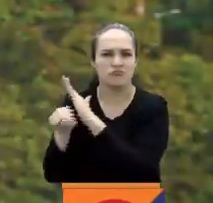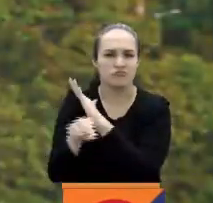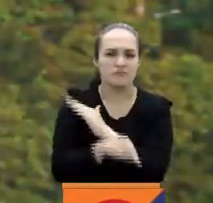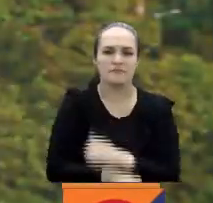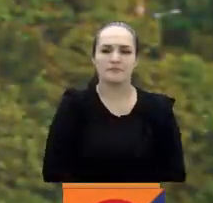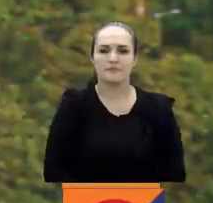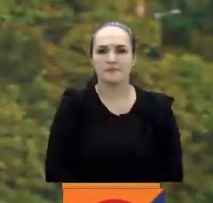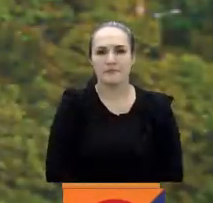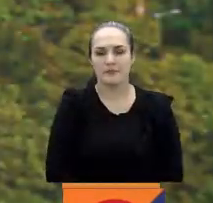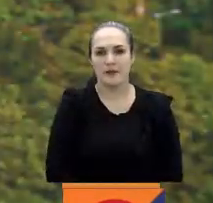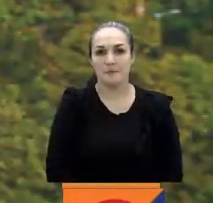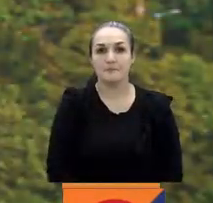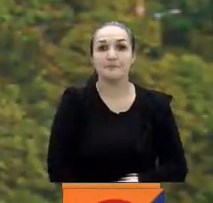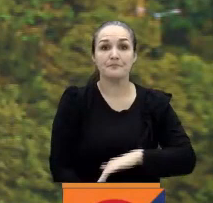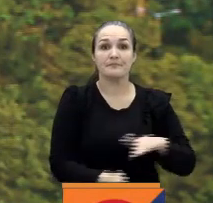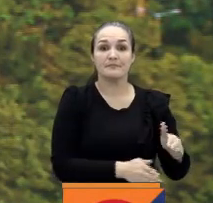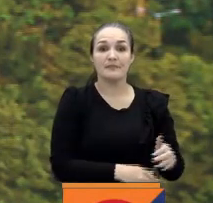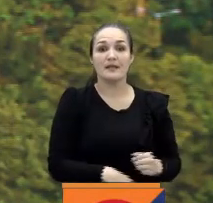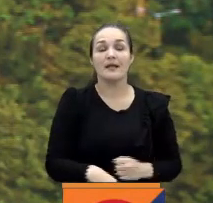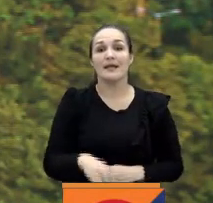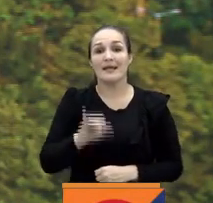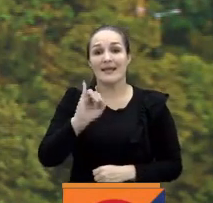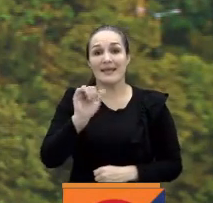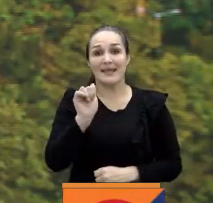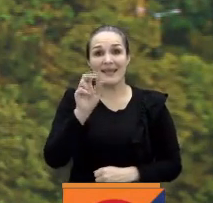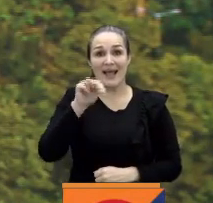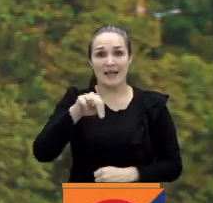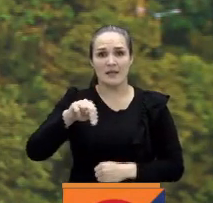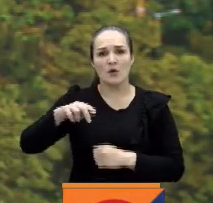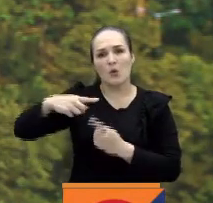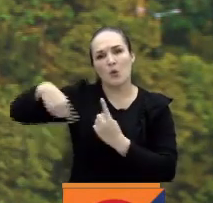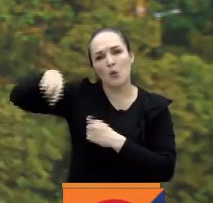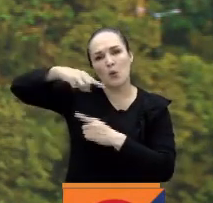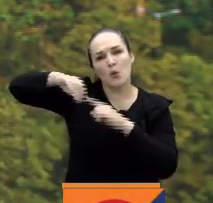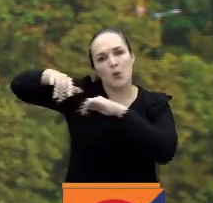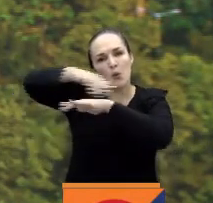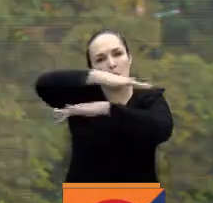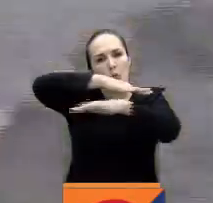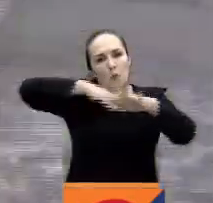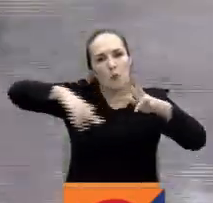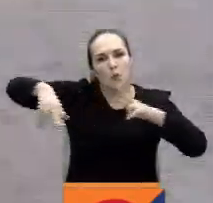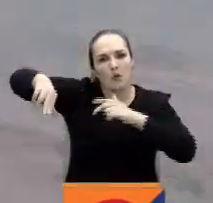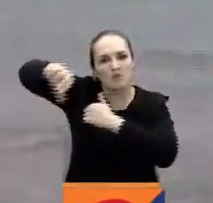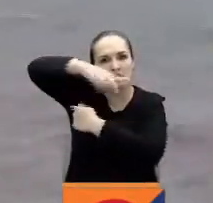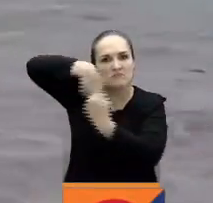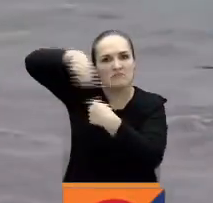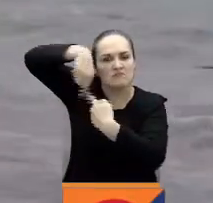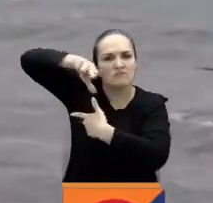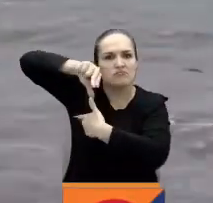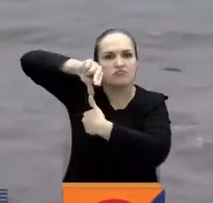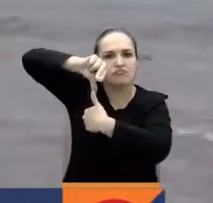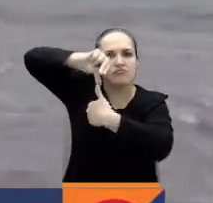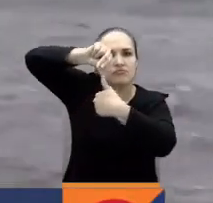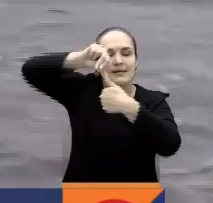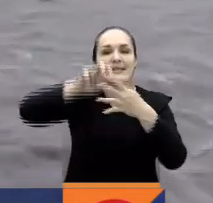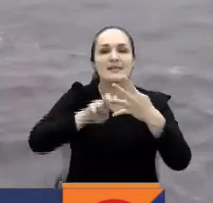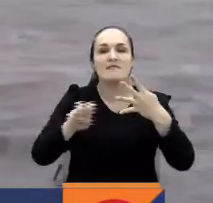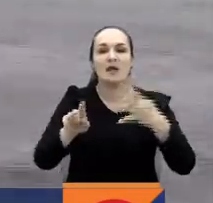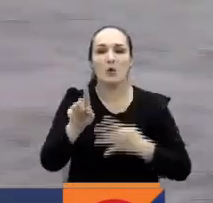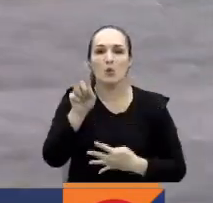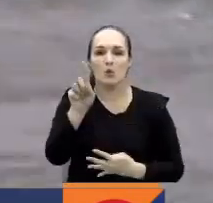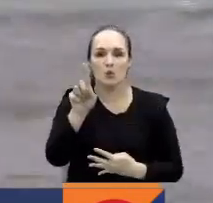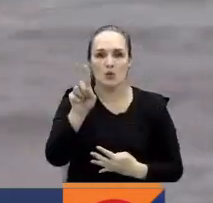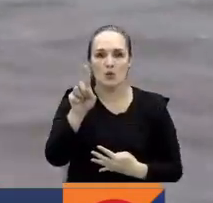tomó fuerza y de tormenta tropical se convirtió en huracán de categoría 1, así lo confirmó el Centro Nacional de Huracanes de los Estados